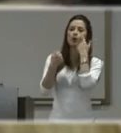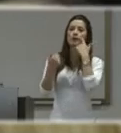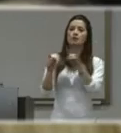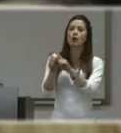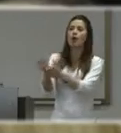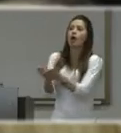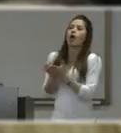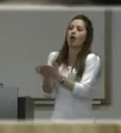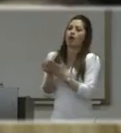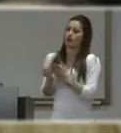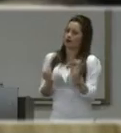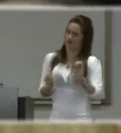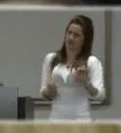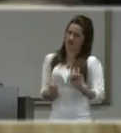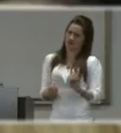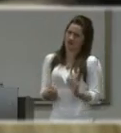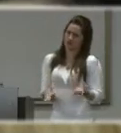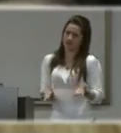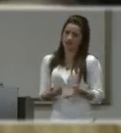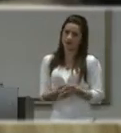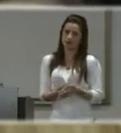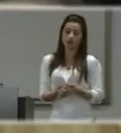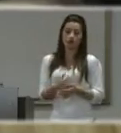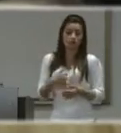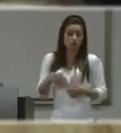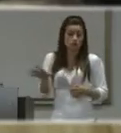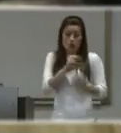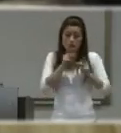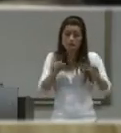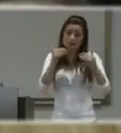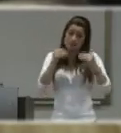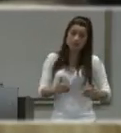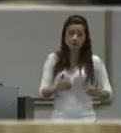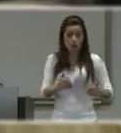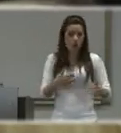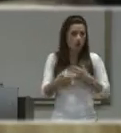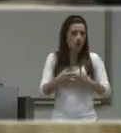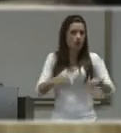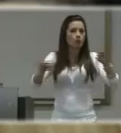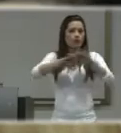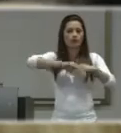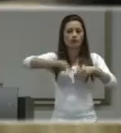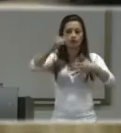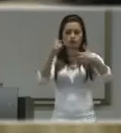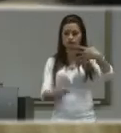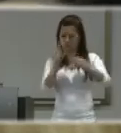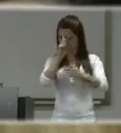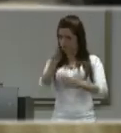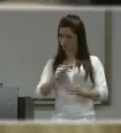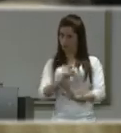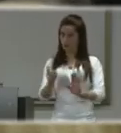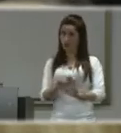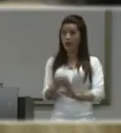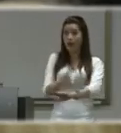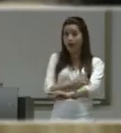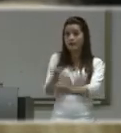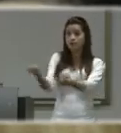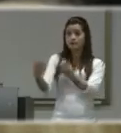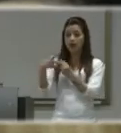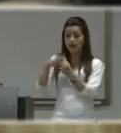y finalmente no. O sea, creo que lo que tenemos que tener todas las personas es la garantía plena de nuestros derechos y las herramientas, obviamente, para hacerlos